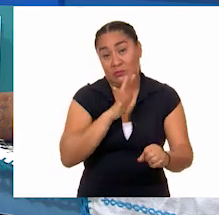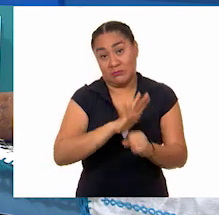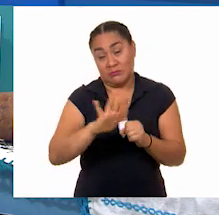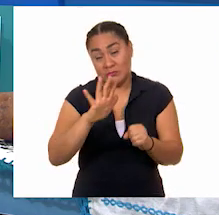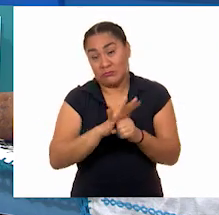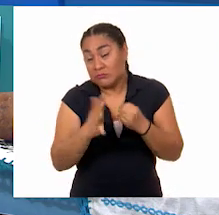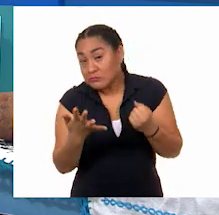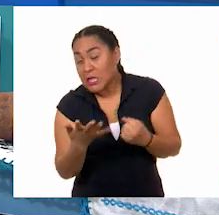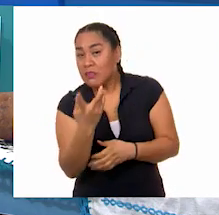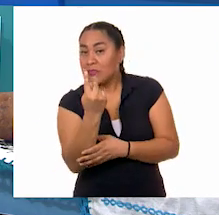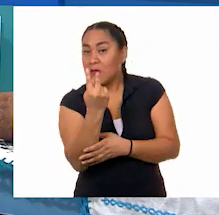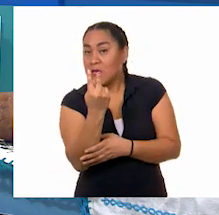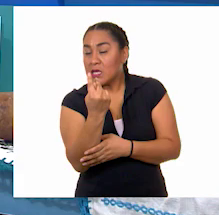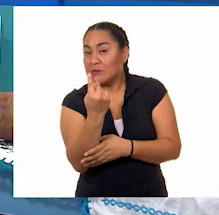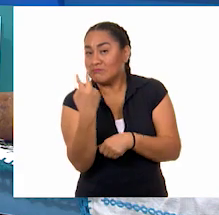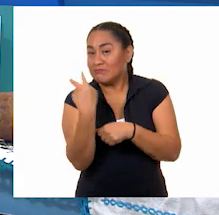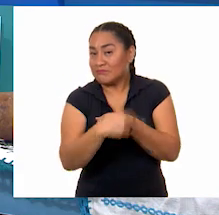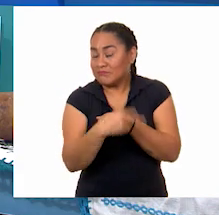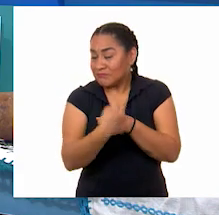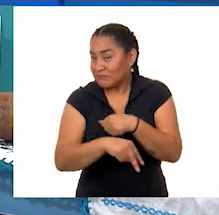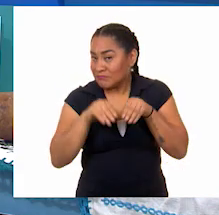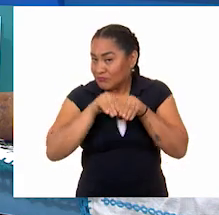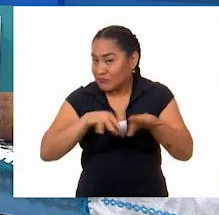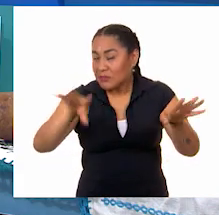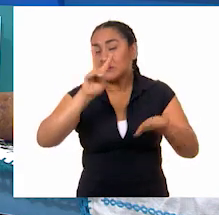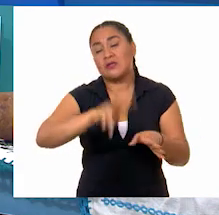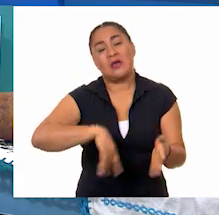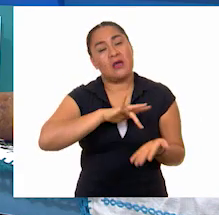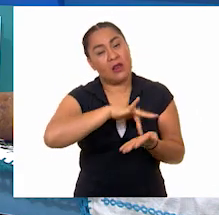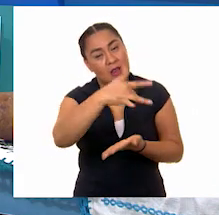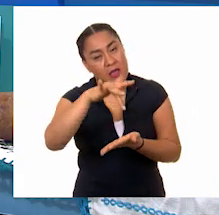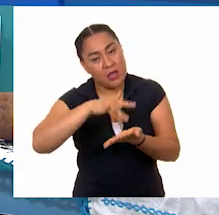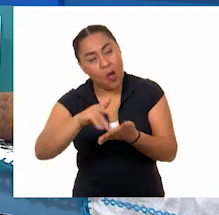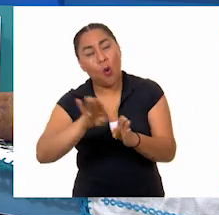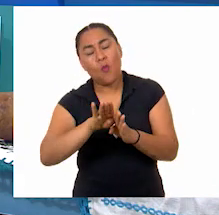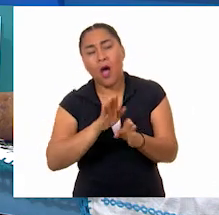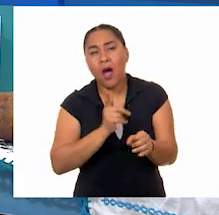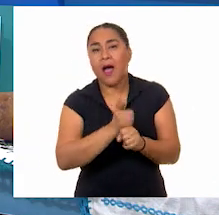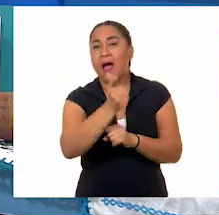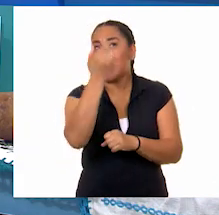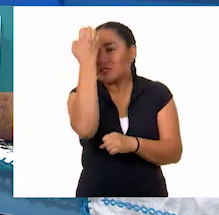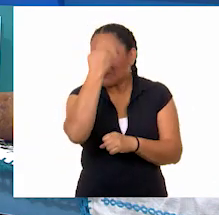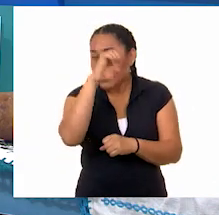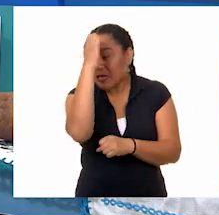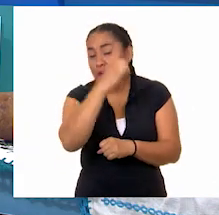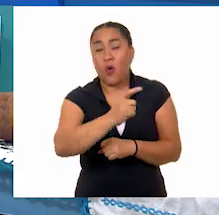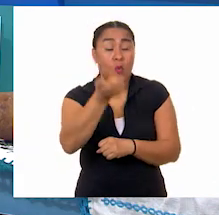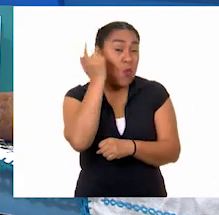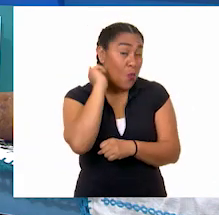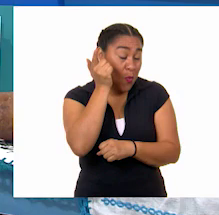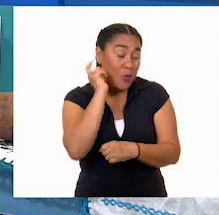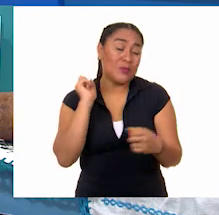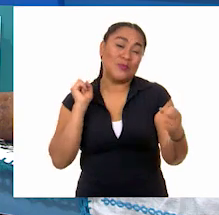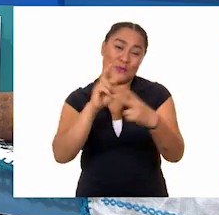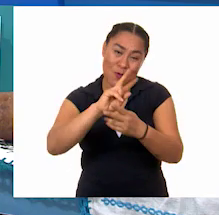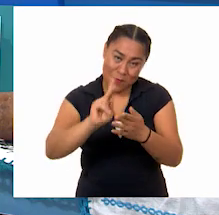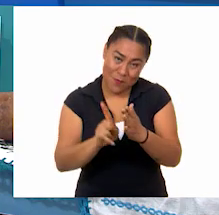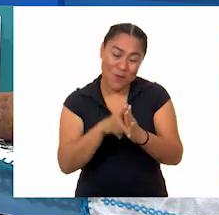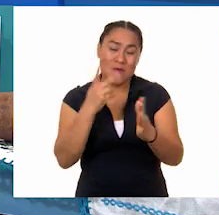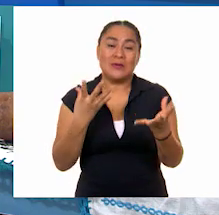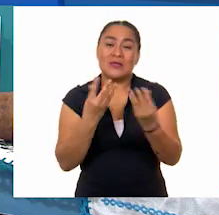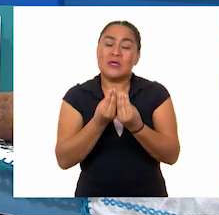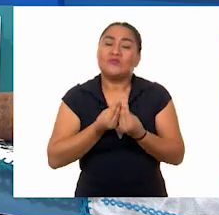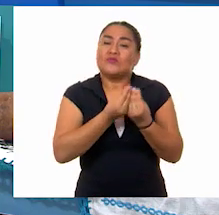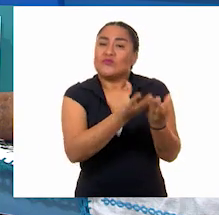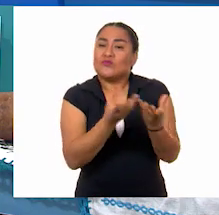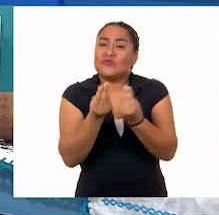tan poderoso como la televisión. Estamos agradecidos por esta nueva experiencia y deseamos ya vernos y compartir nuestros